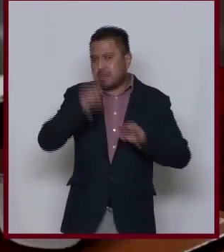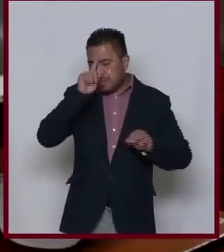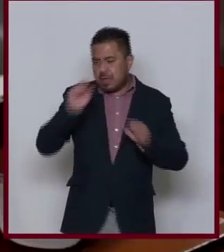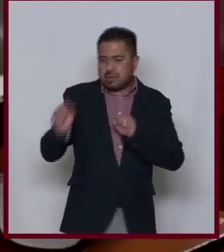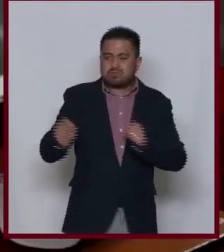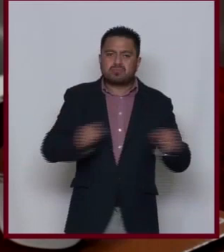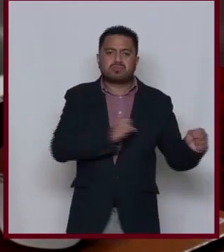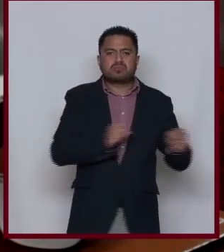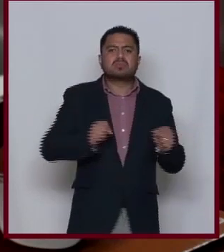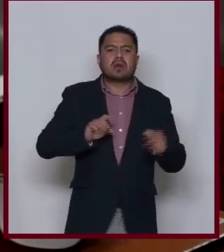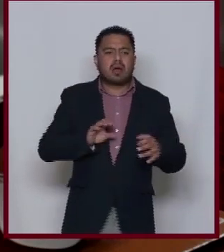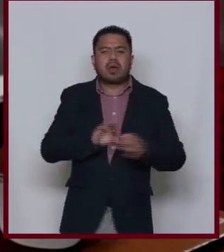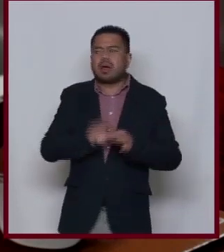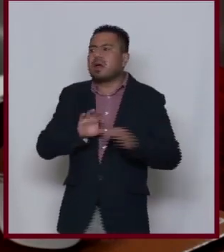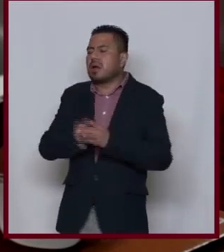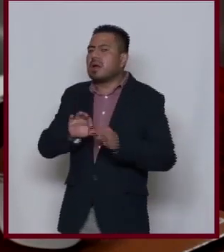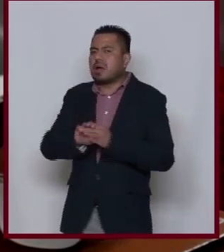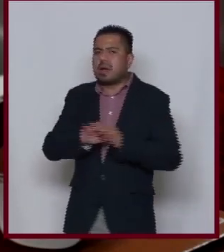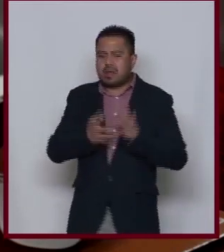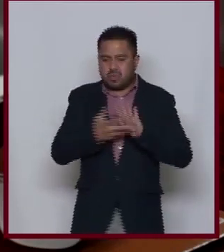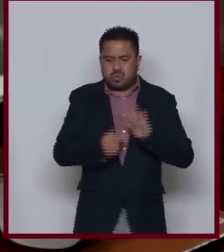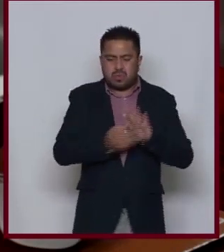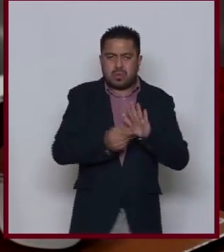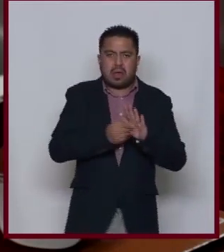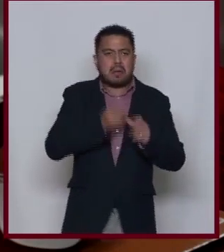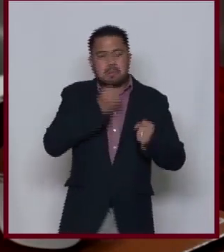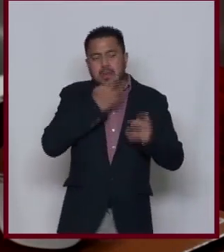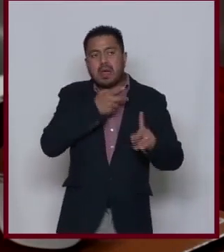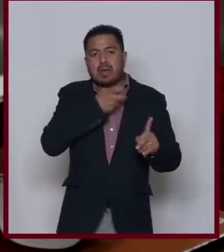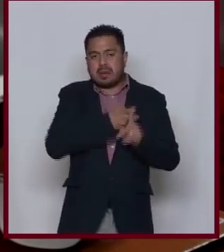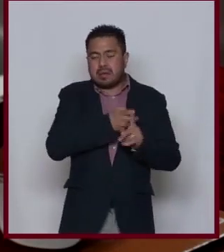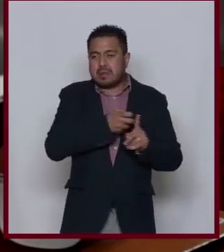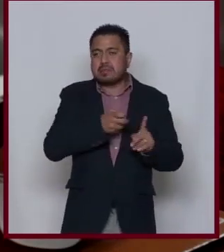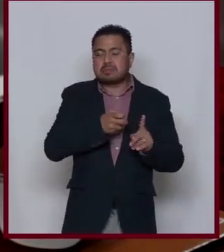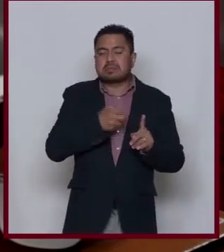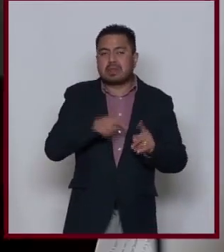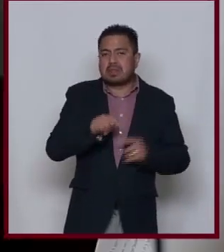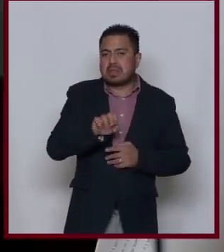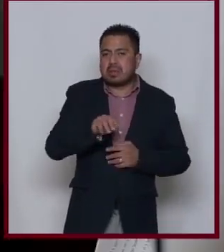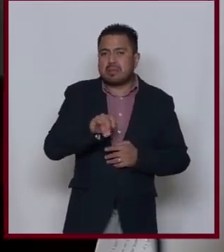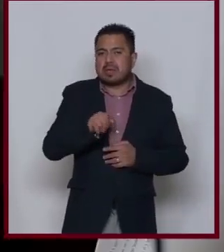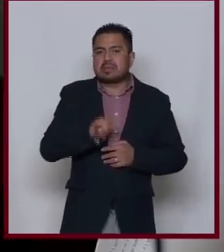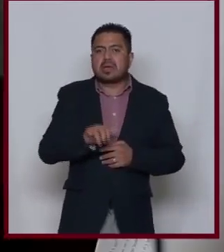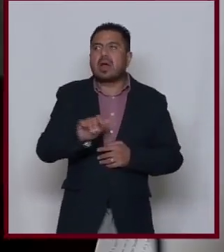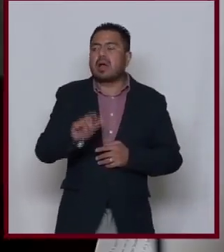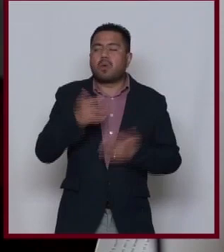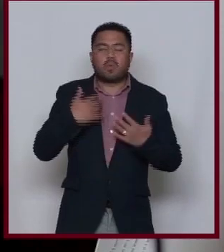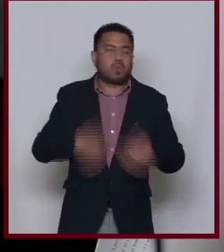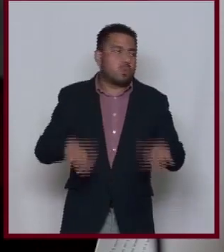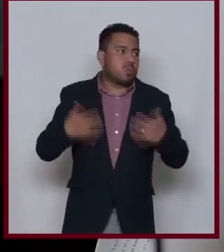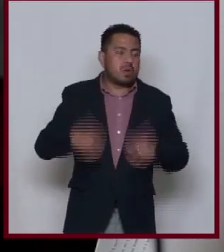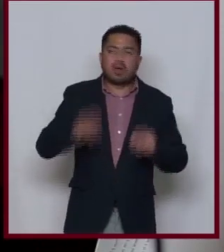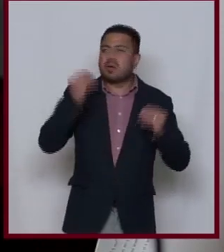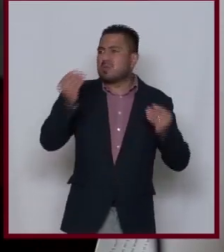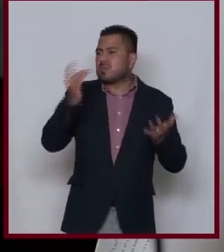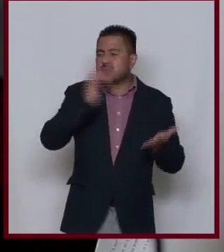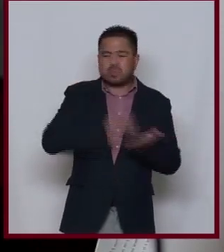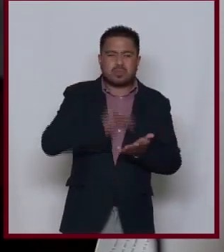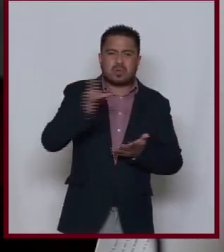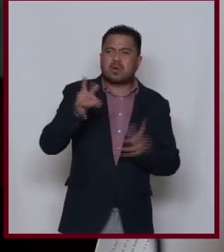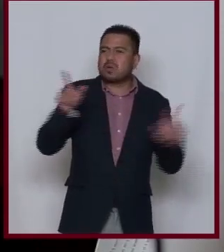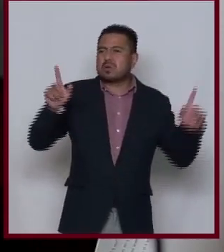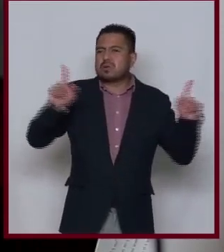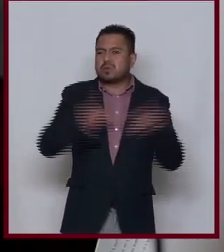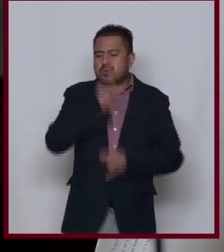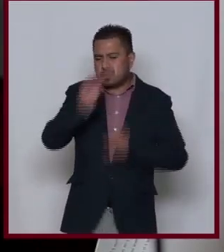maracas e ir sincronizado a una cinta pregrabada. Y es una maravilla esa Temazcal. Wow. Uy, pues muchas gracias. Ya nada